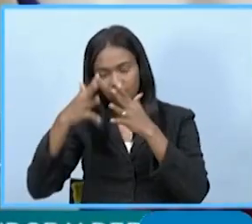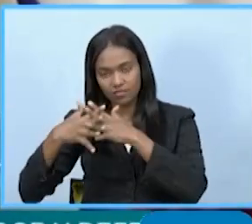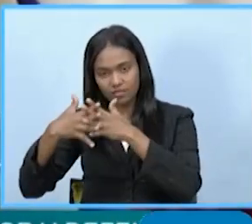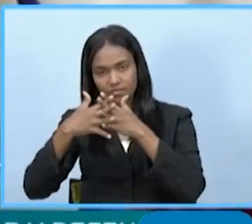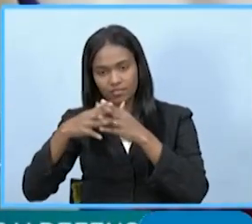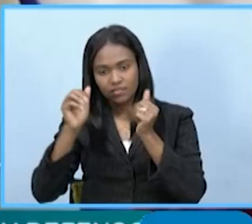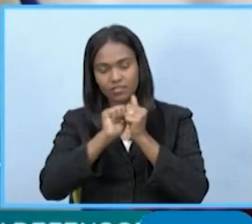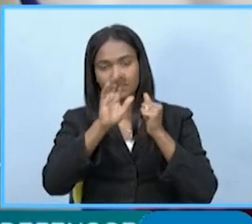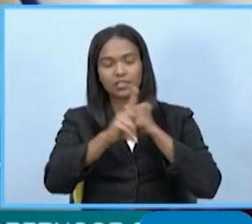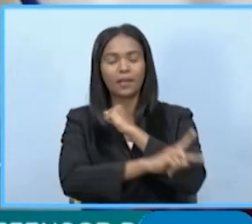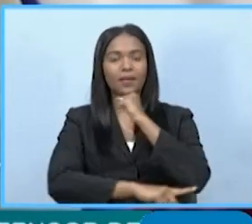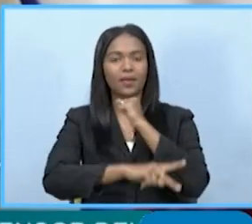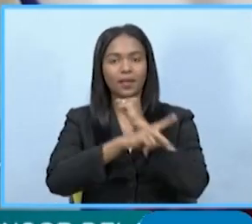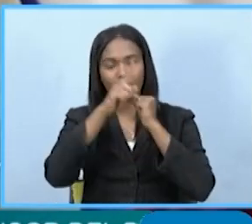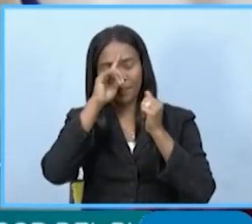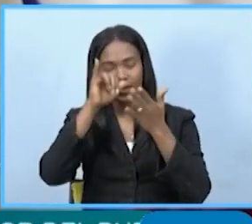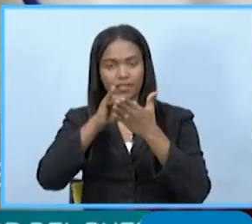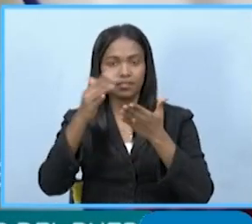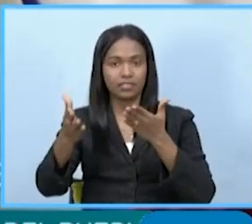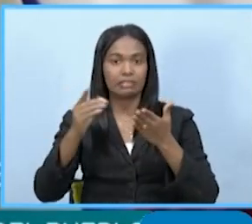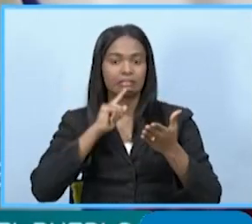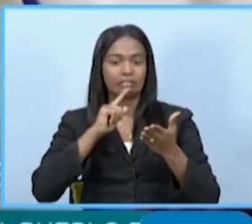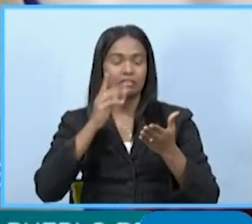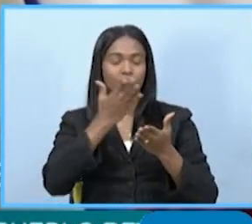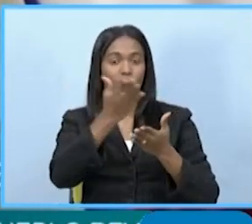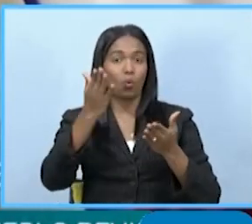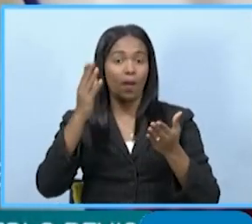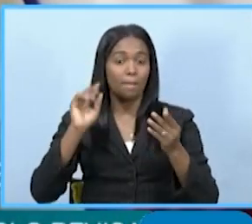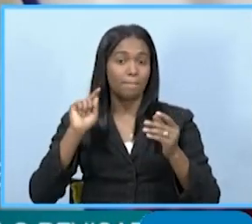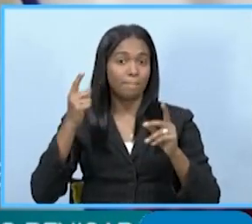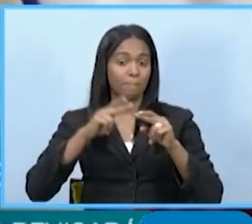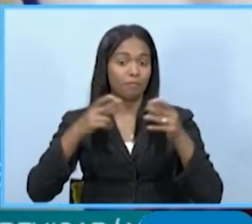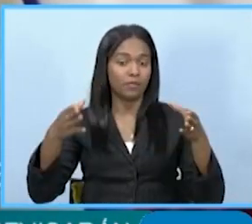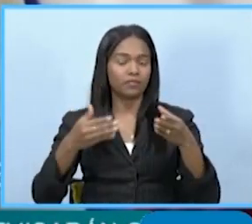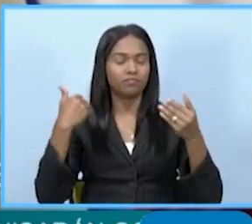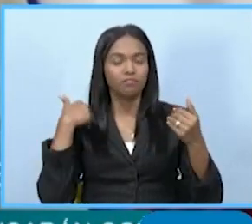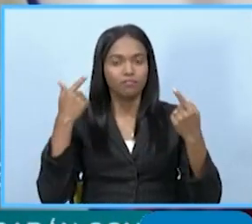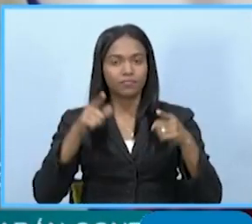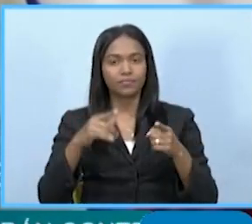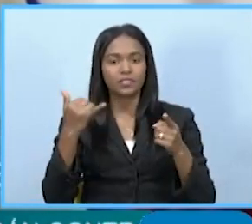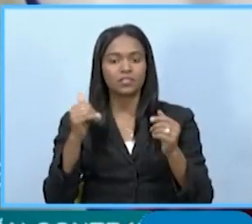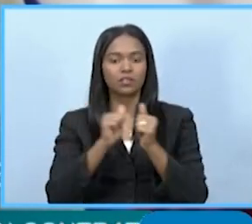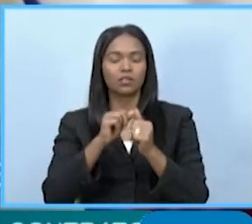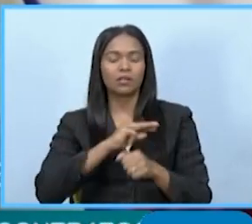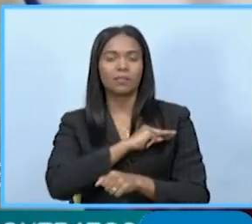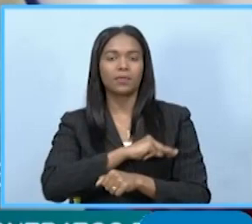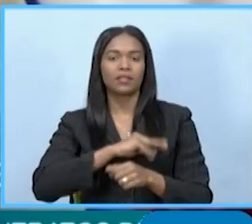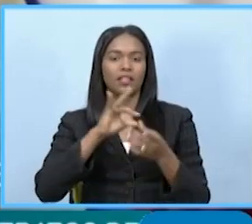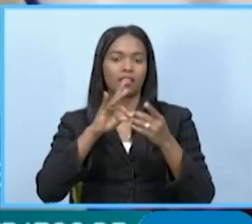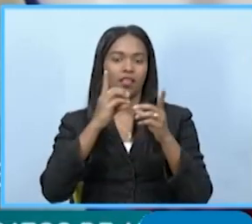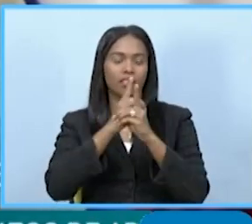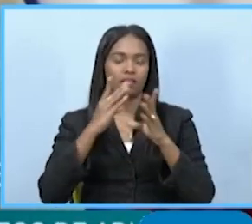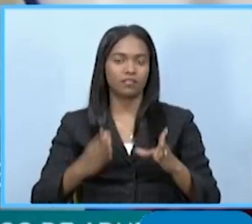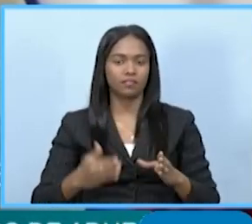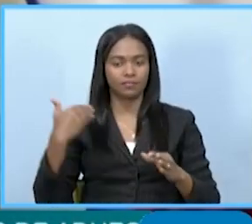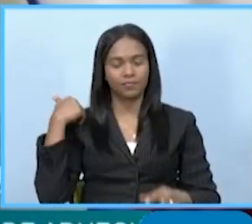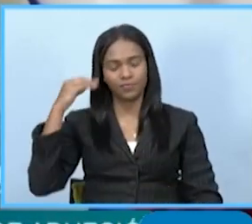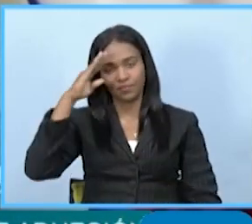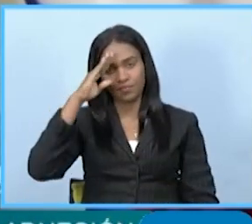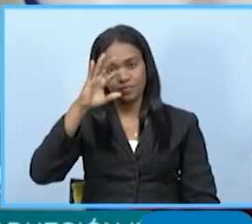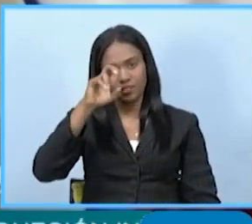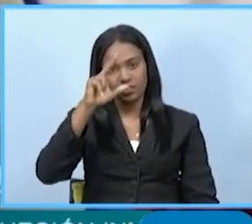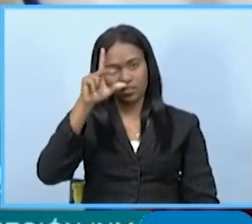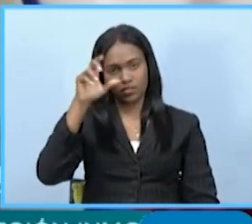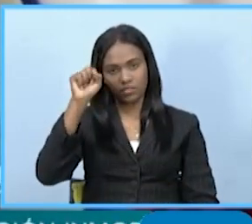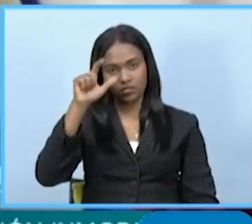el país en ese particular. Una de sus primeras reuniones que tuvo el día de hoy fue con el ministro de Defensa, teniente general